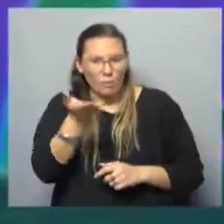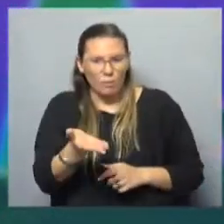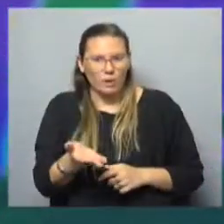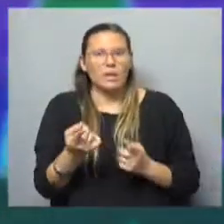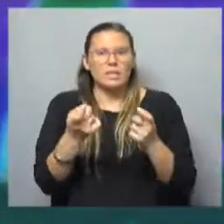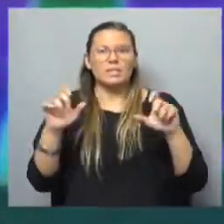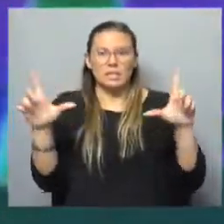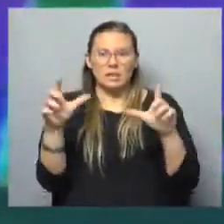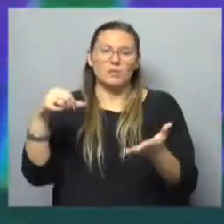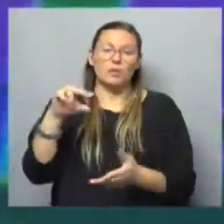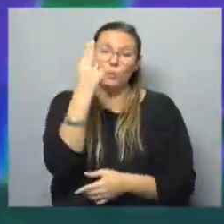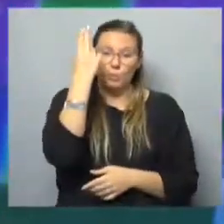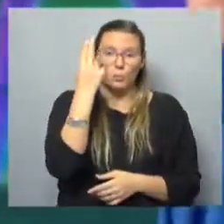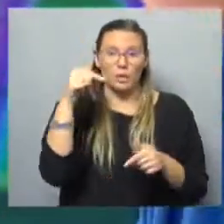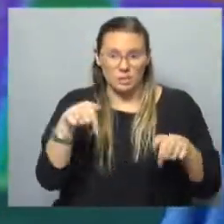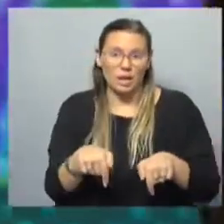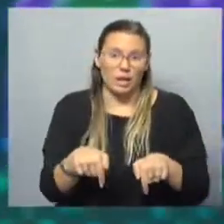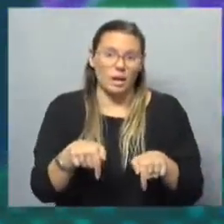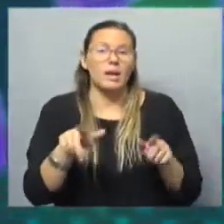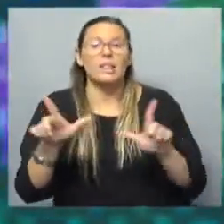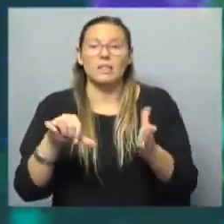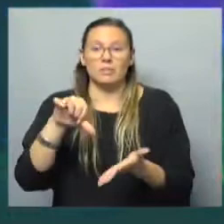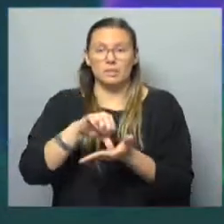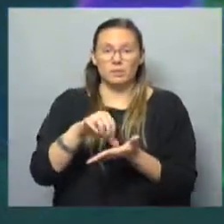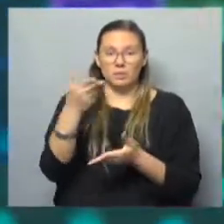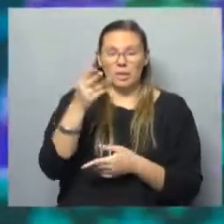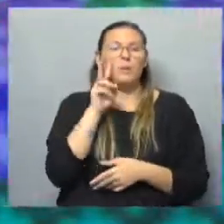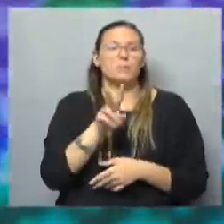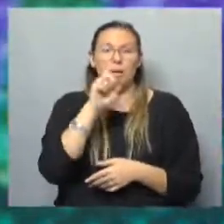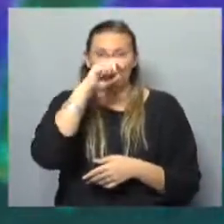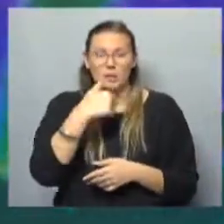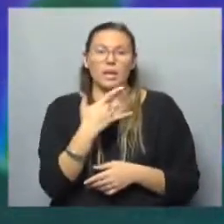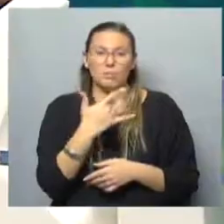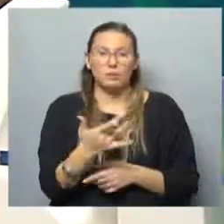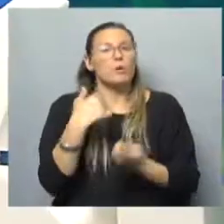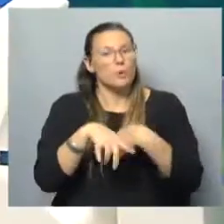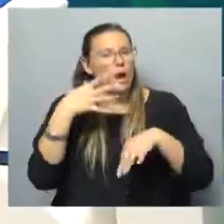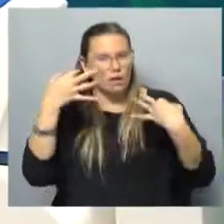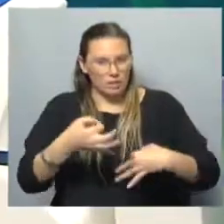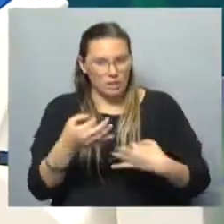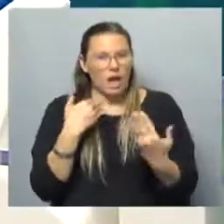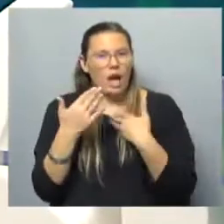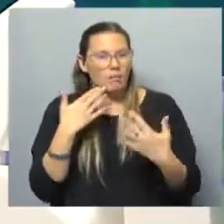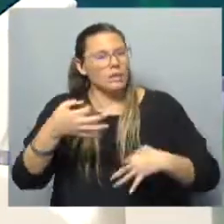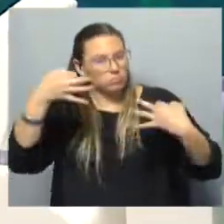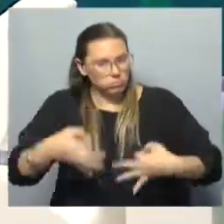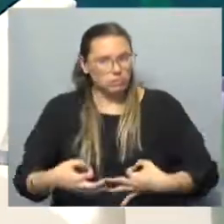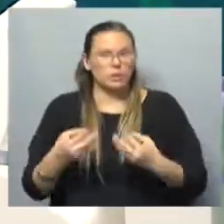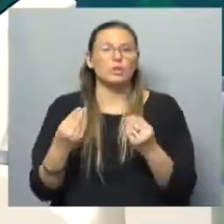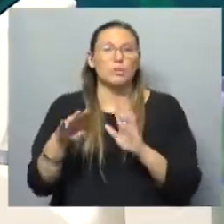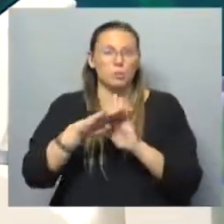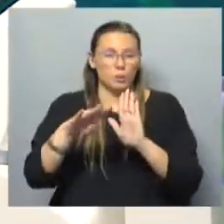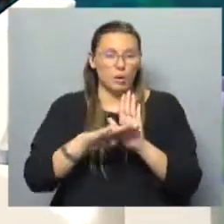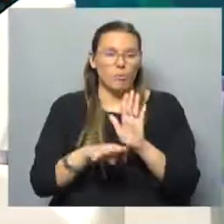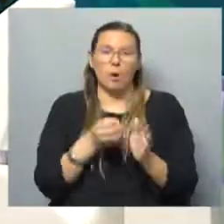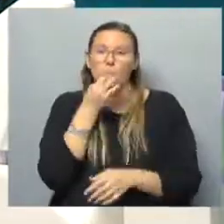necesitando la televisión uruguaya. ¡Lo tenés acá! ¡Este de ciudad! ¡Mirá Montevideo! ¡Precioso! Pero es verdad, hablás con palabras verdaderas porque es un gran programa